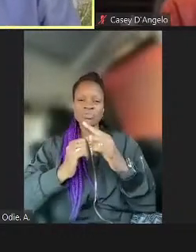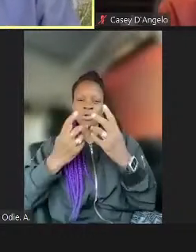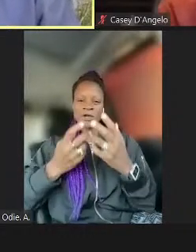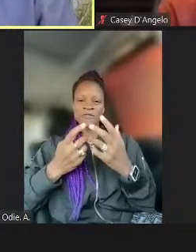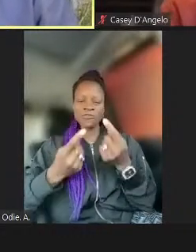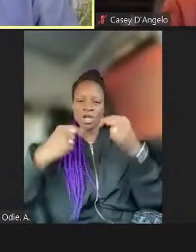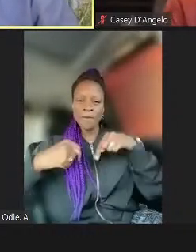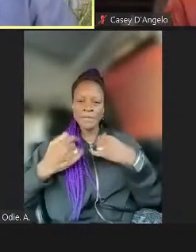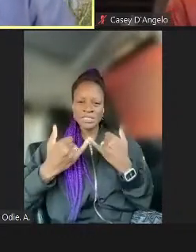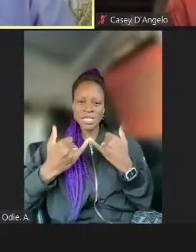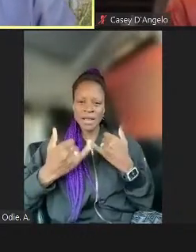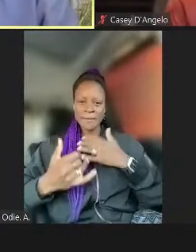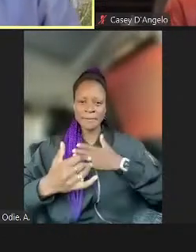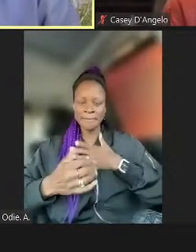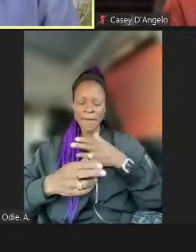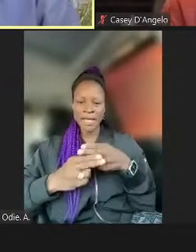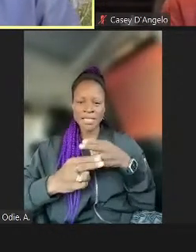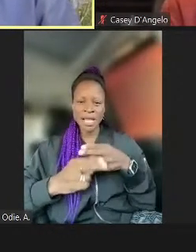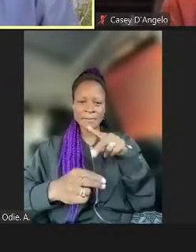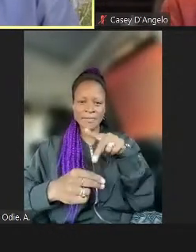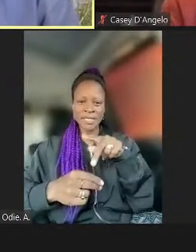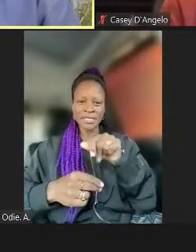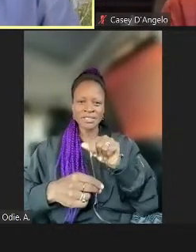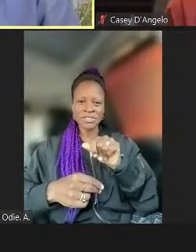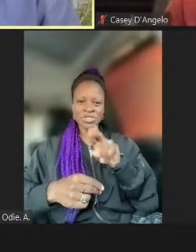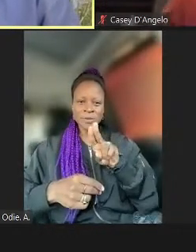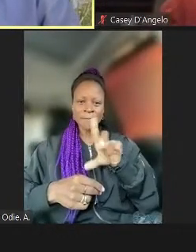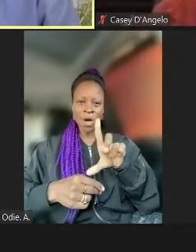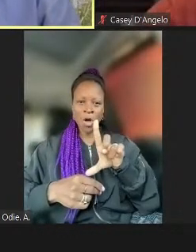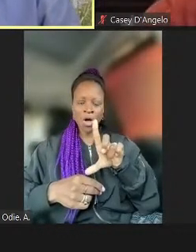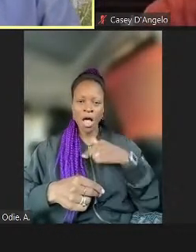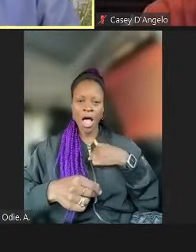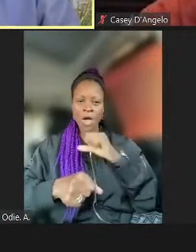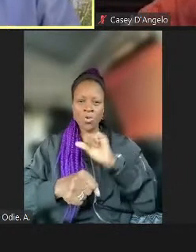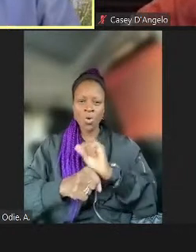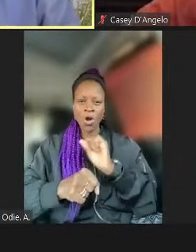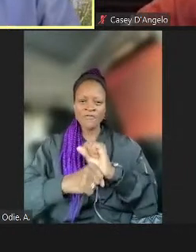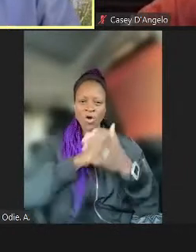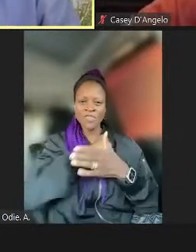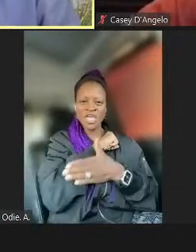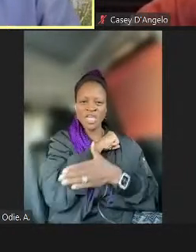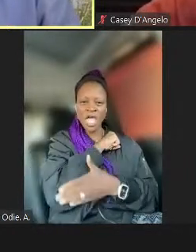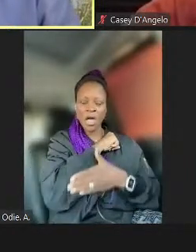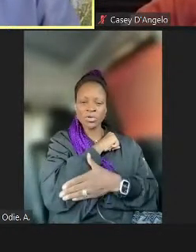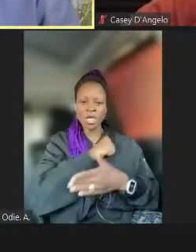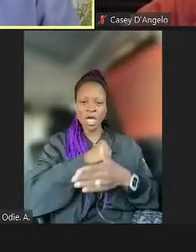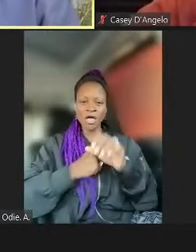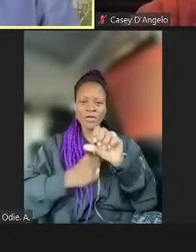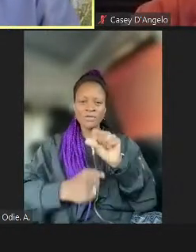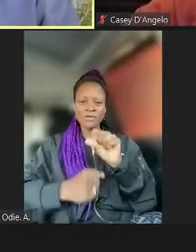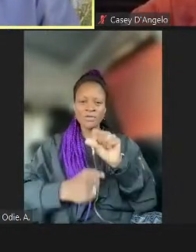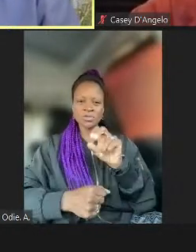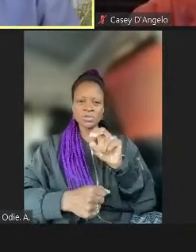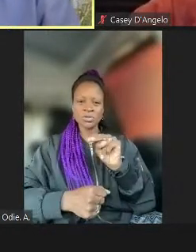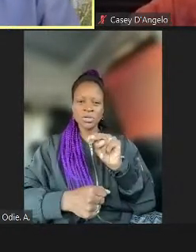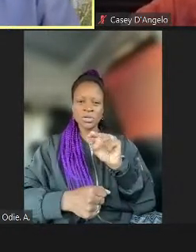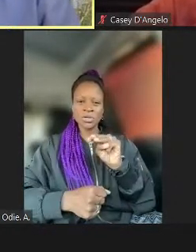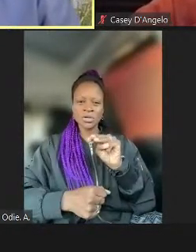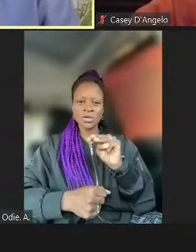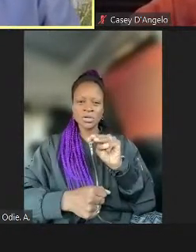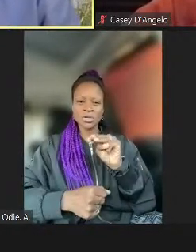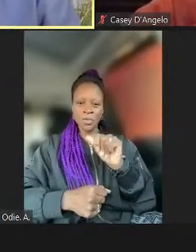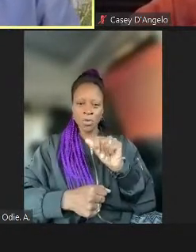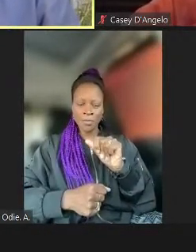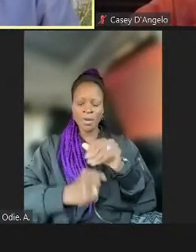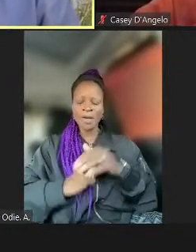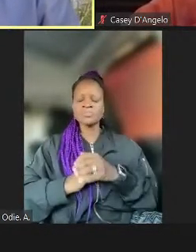gracias a todos por juntarse con nosotros. Ahora soy Paul Galeson, soy el manejador de comunicaciones de Fundación Sonoma. Vamos a tener esta actualización